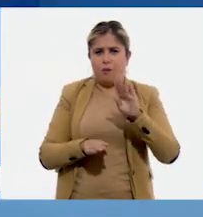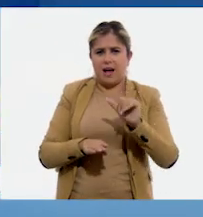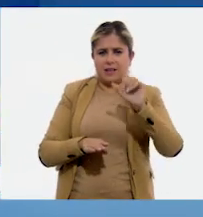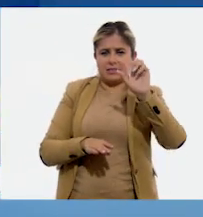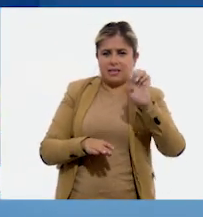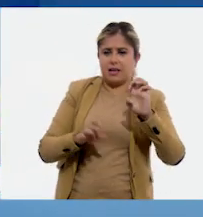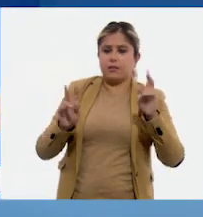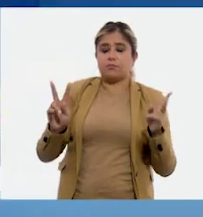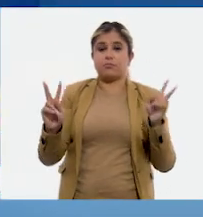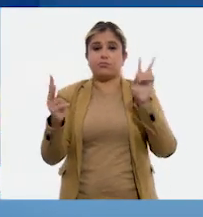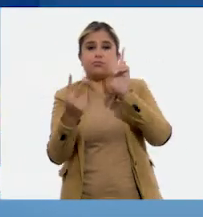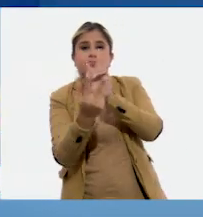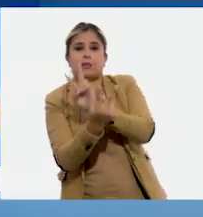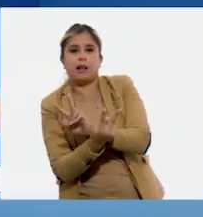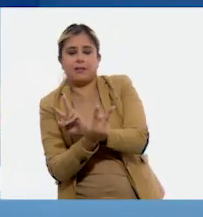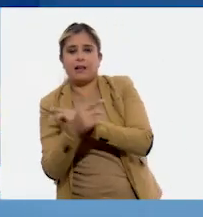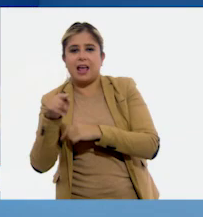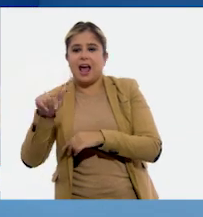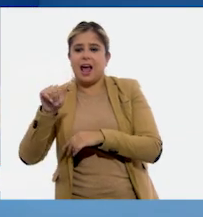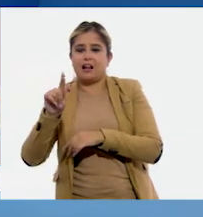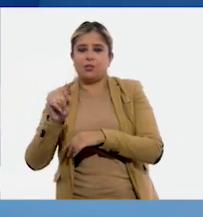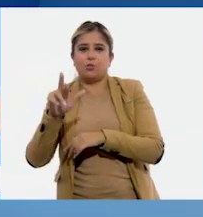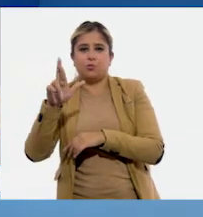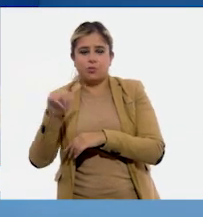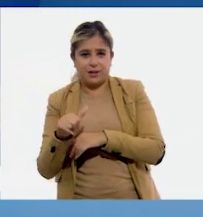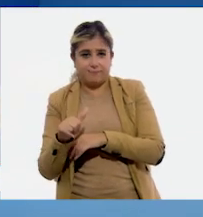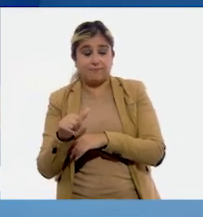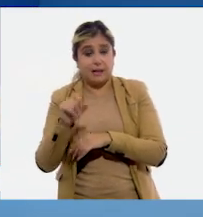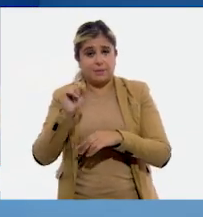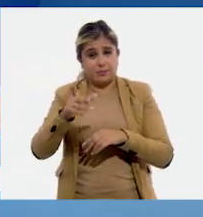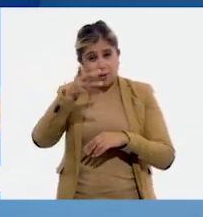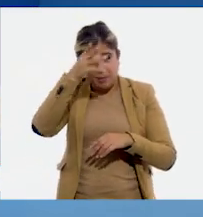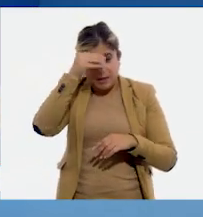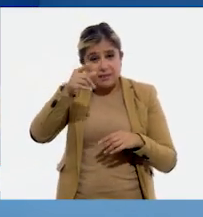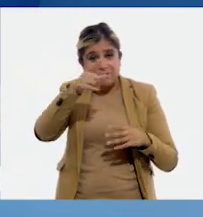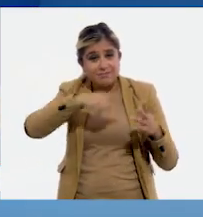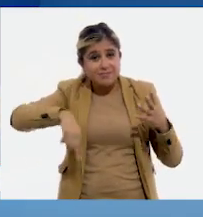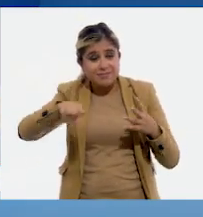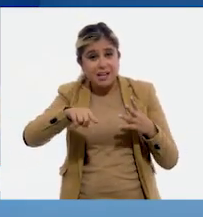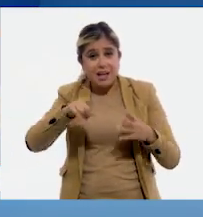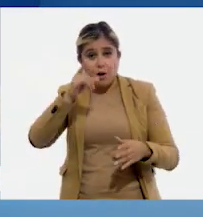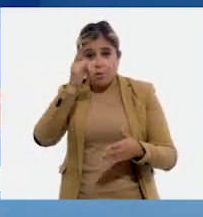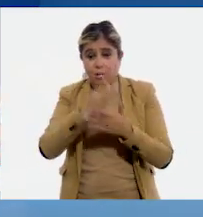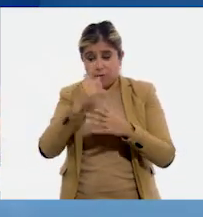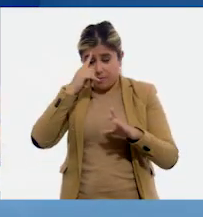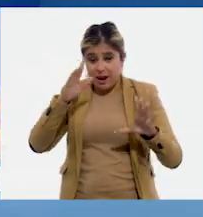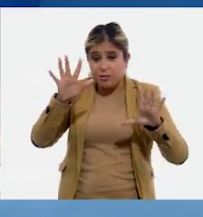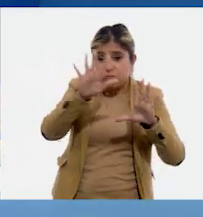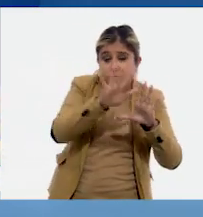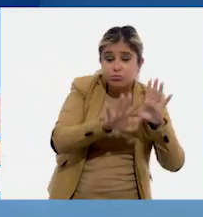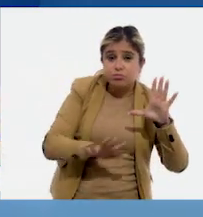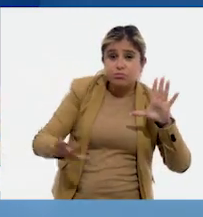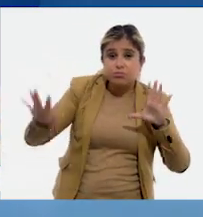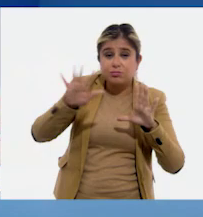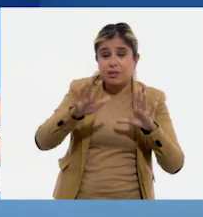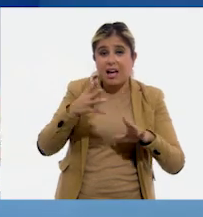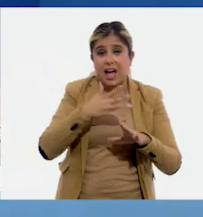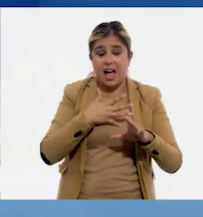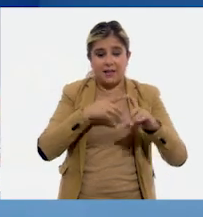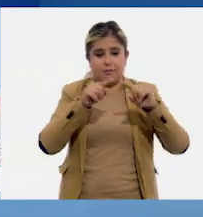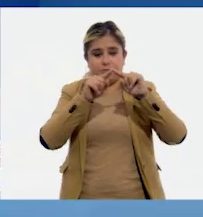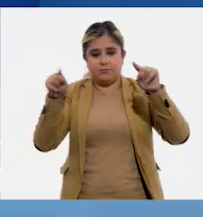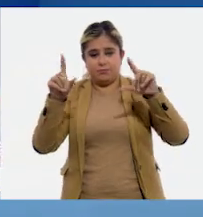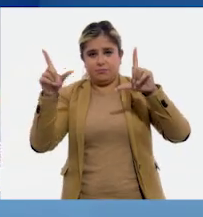al lado opuesto. También aprendimos que no todas las superficies con forma de